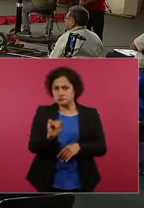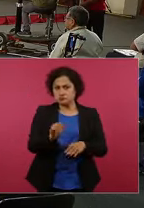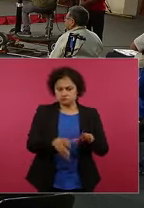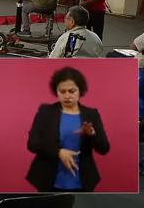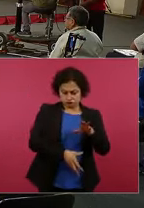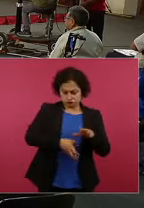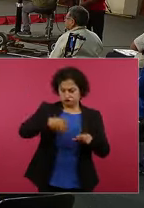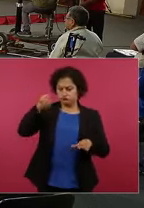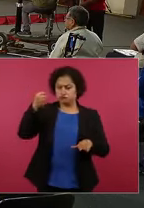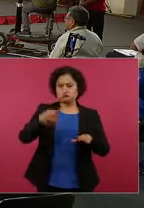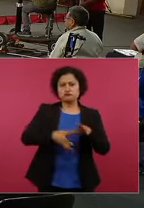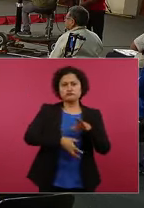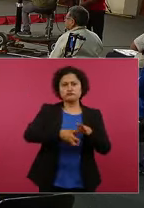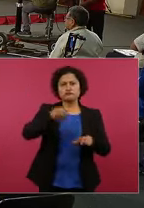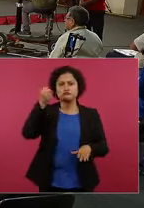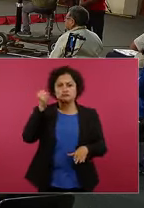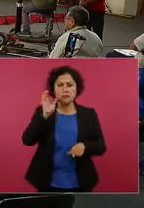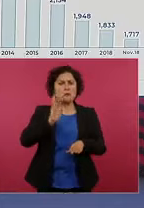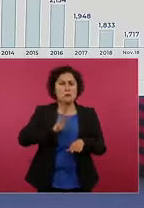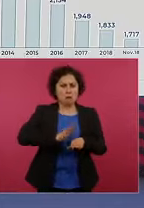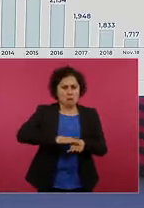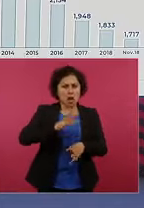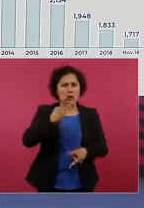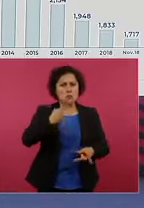uno o dos años,